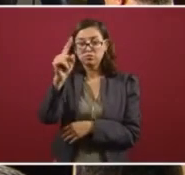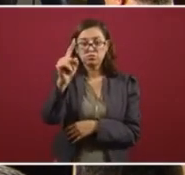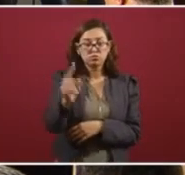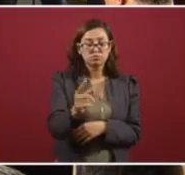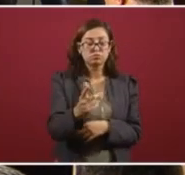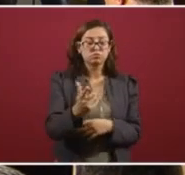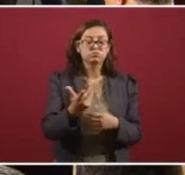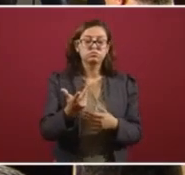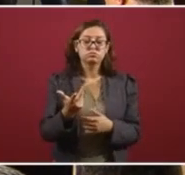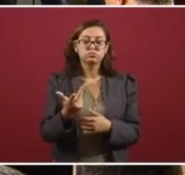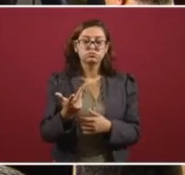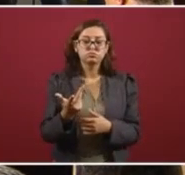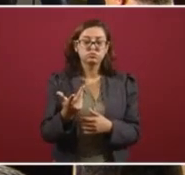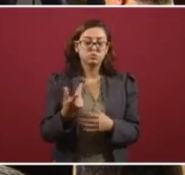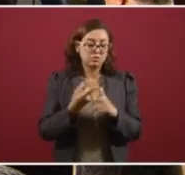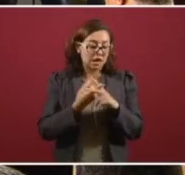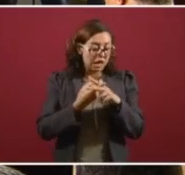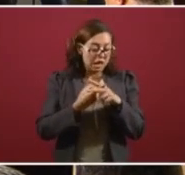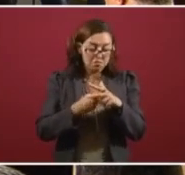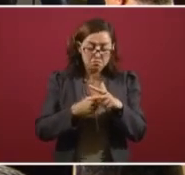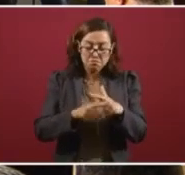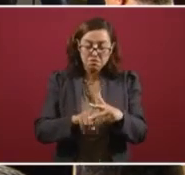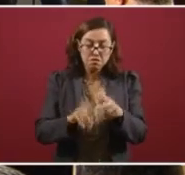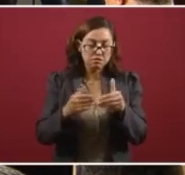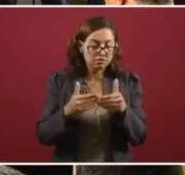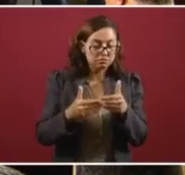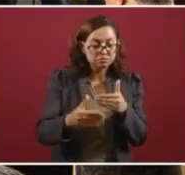desde el inicio